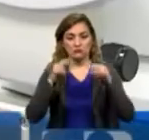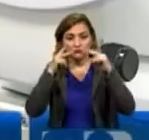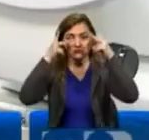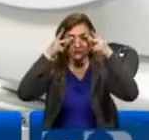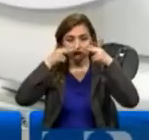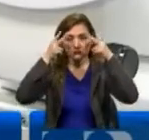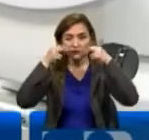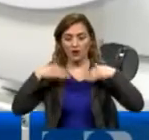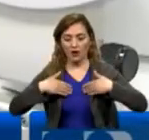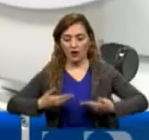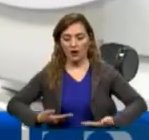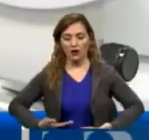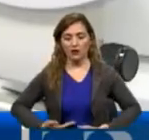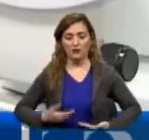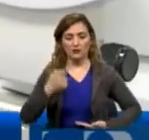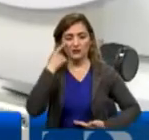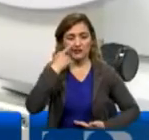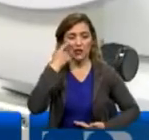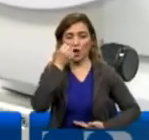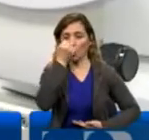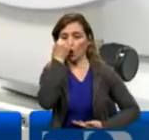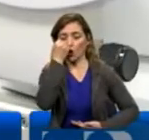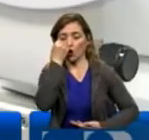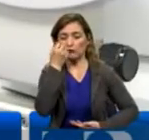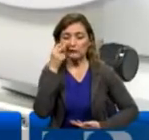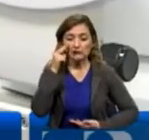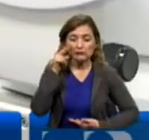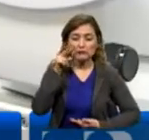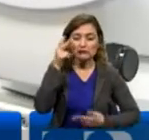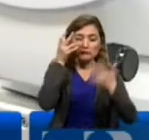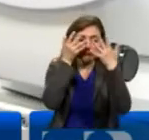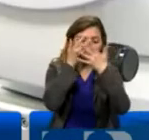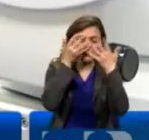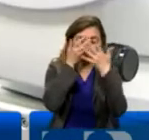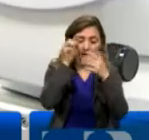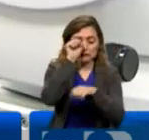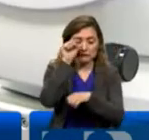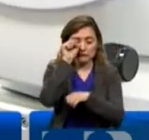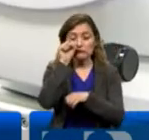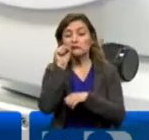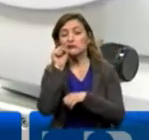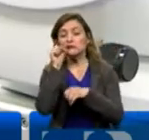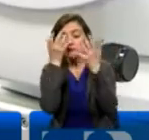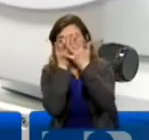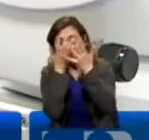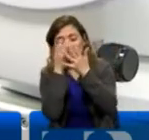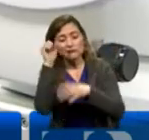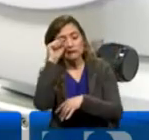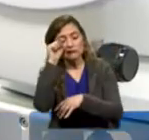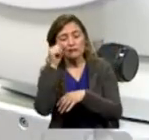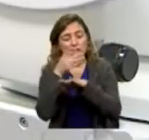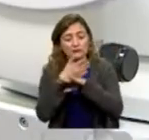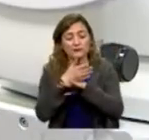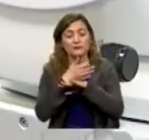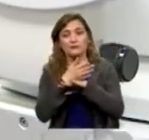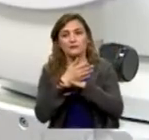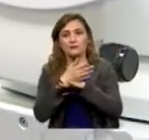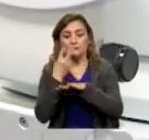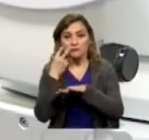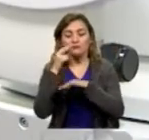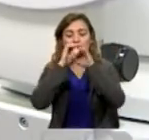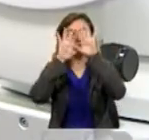rojo, visión borrosa, sobre todo visión borrosa que es transitoria. Ahorita miro mal, parpadeo varias veces, ya se me aclaró la visión.